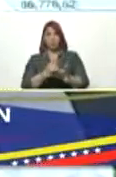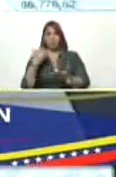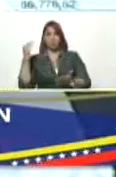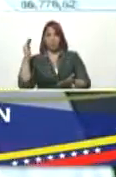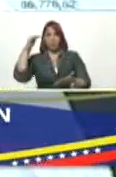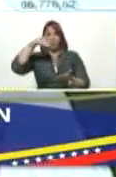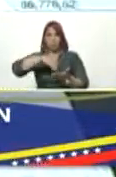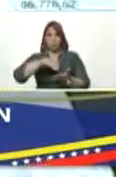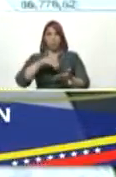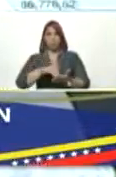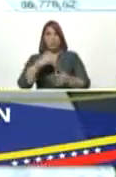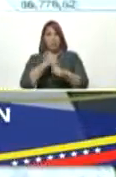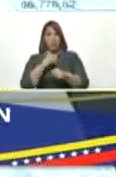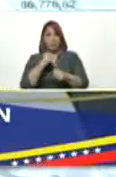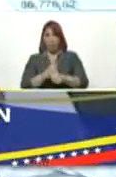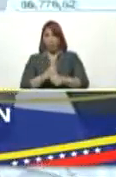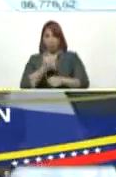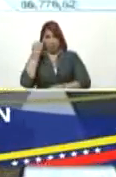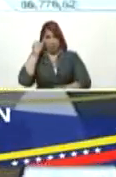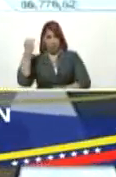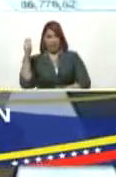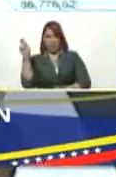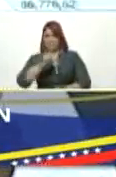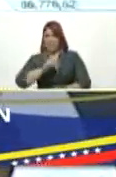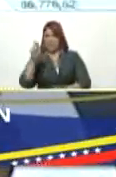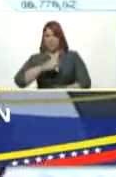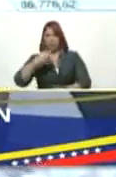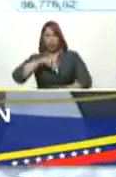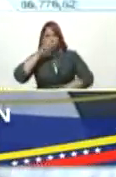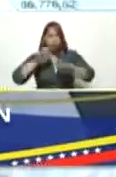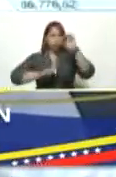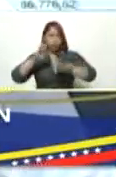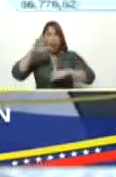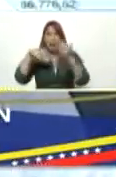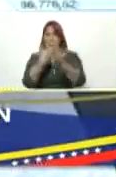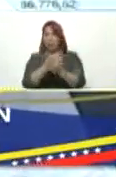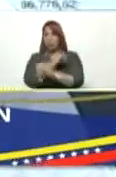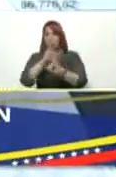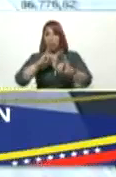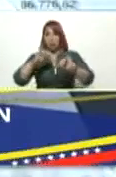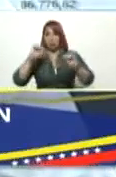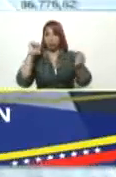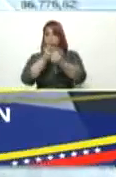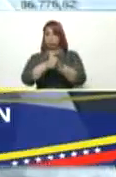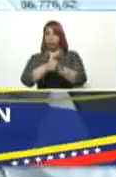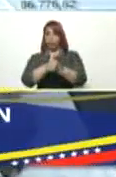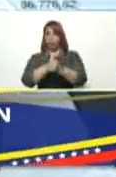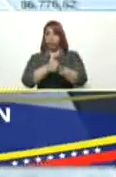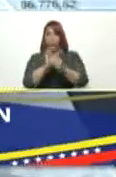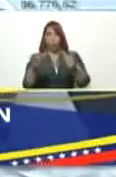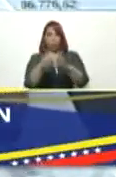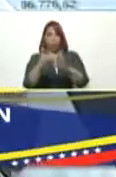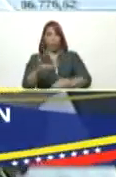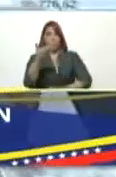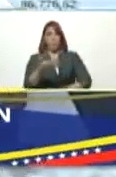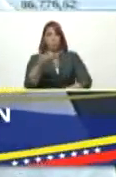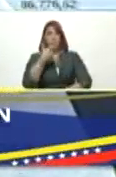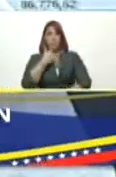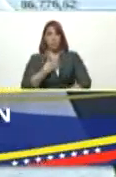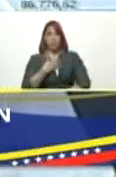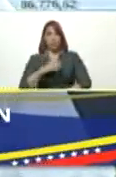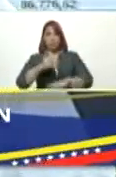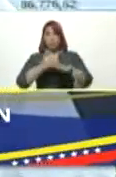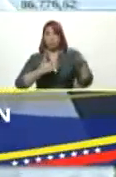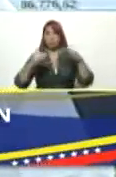de inteligencia de meses, hasta que llegamos. Bueno, y han sido capturados un grupo importante, me dice el